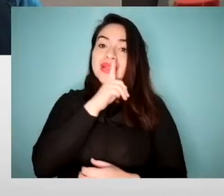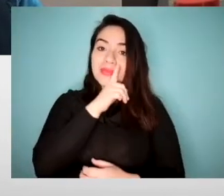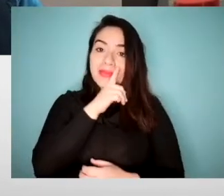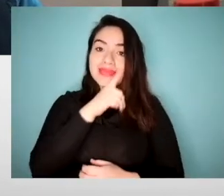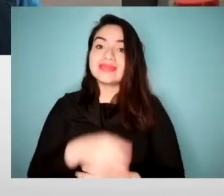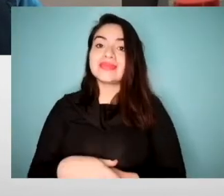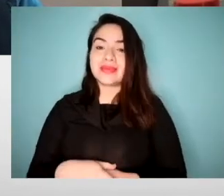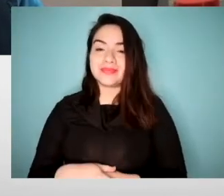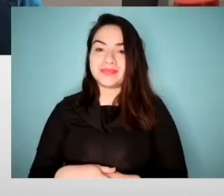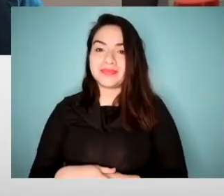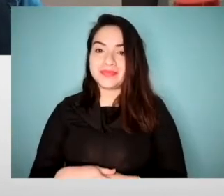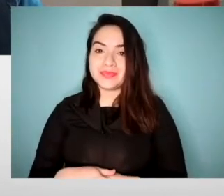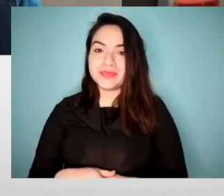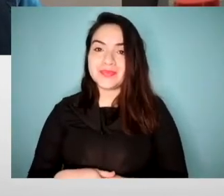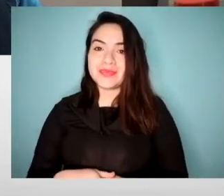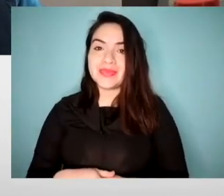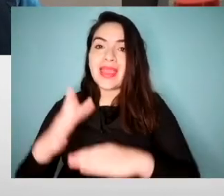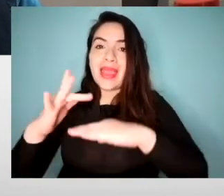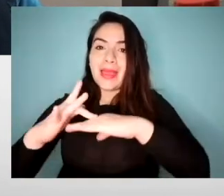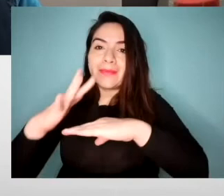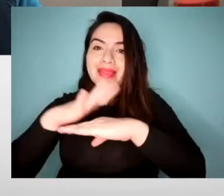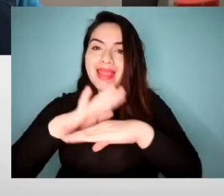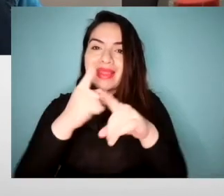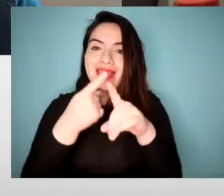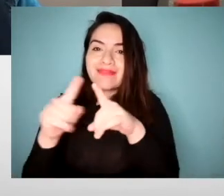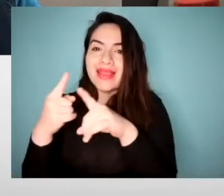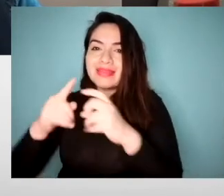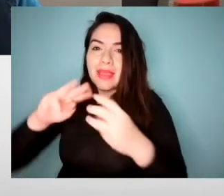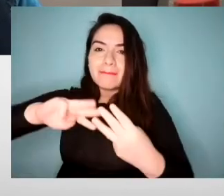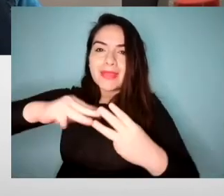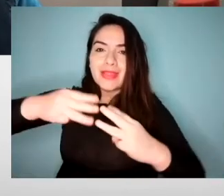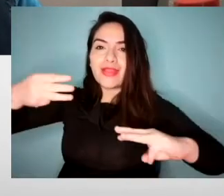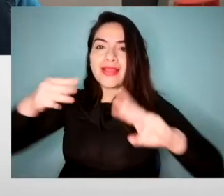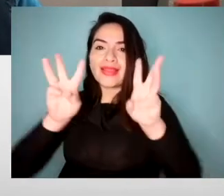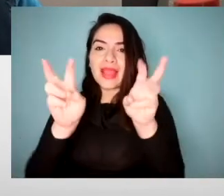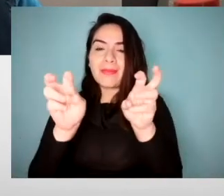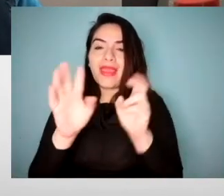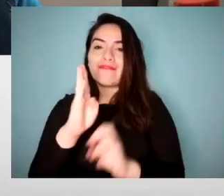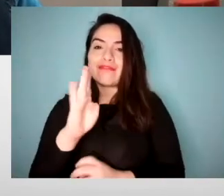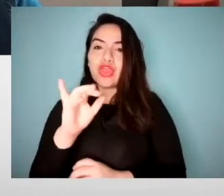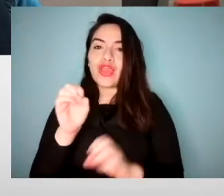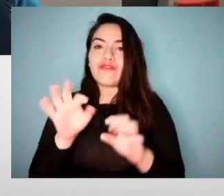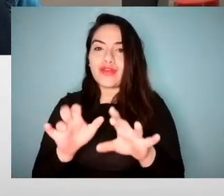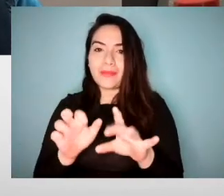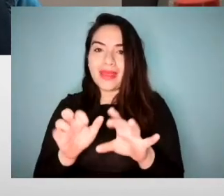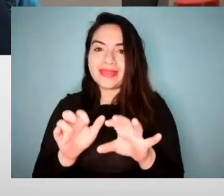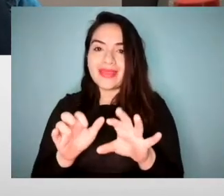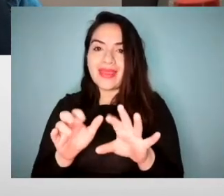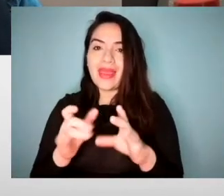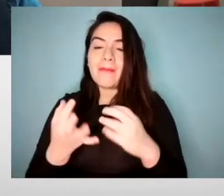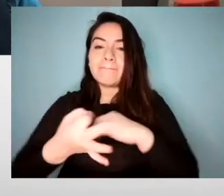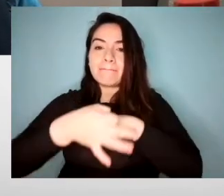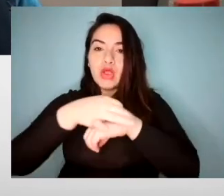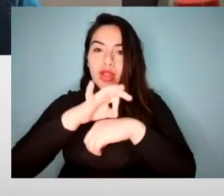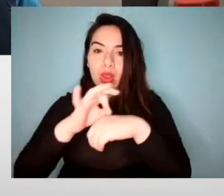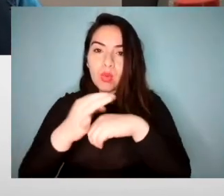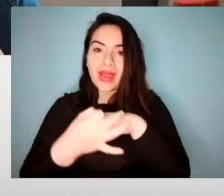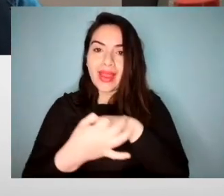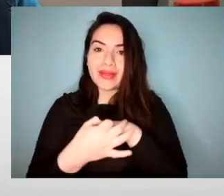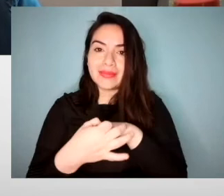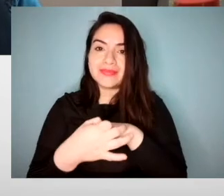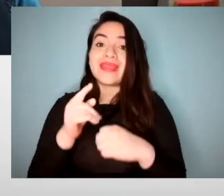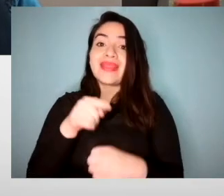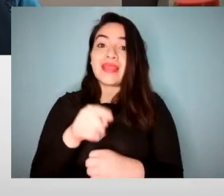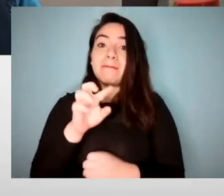es aplicar distintas metodologías en el área de la bioinformática y simulación molecular para entender cómo estas proteínas se